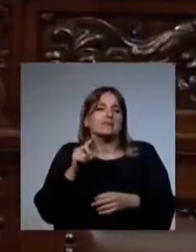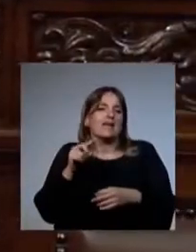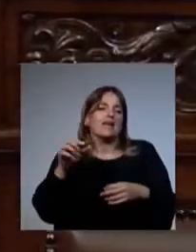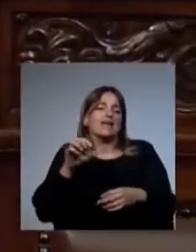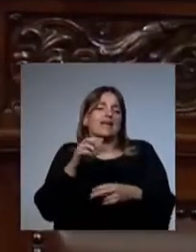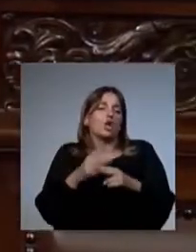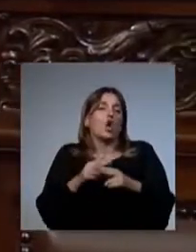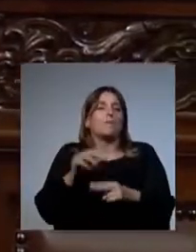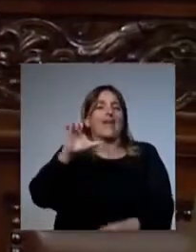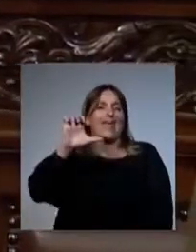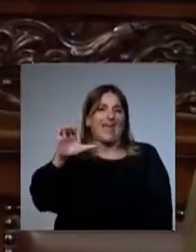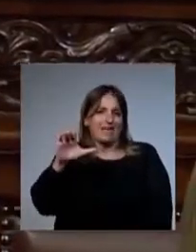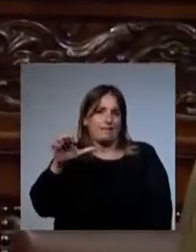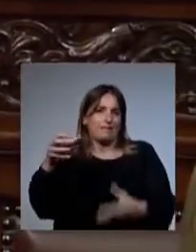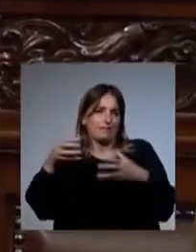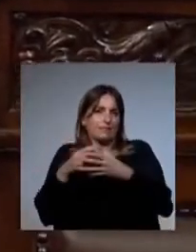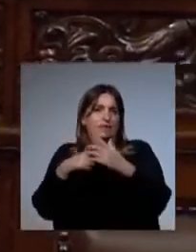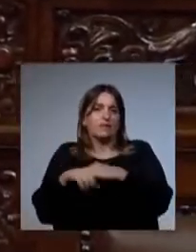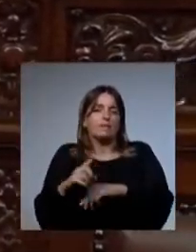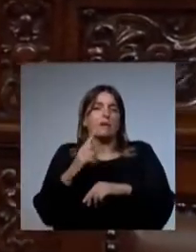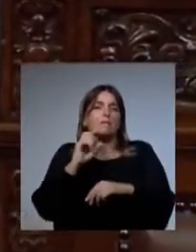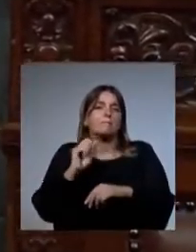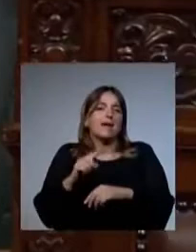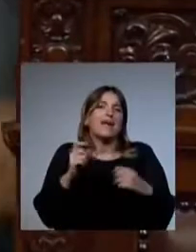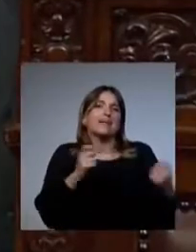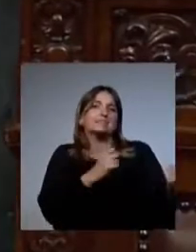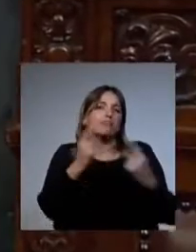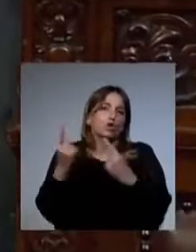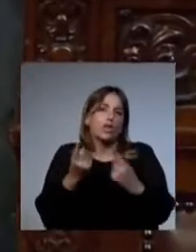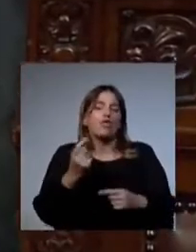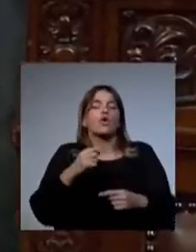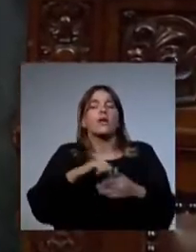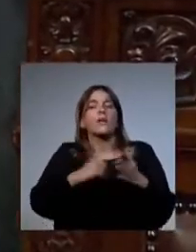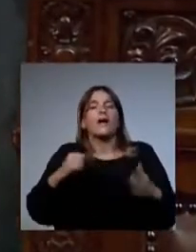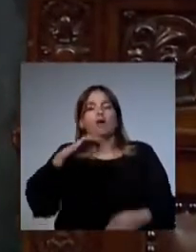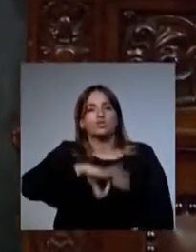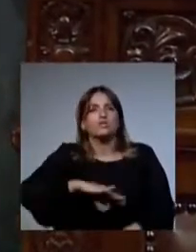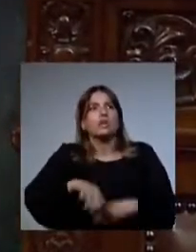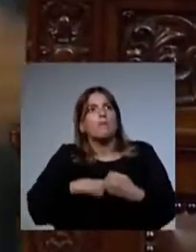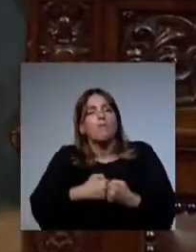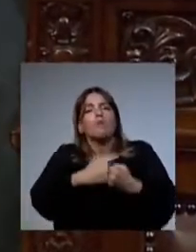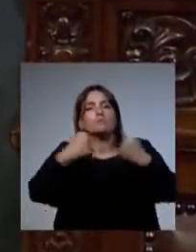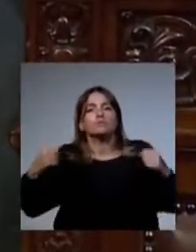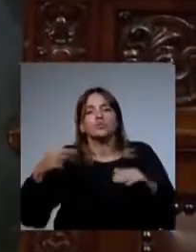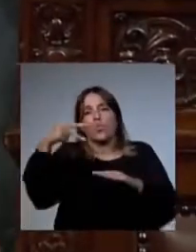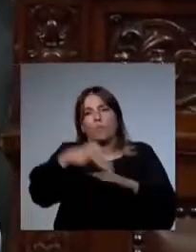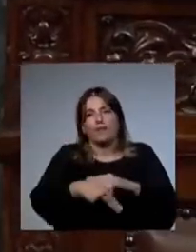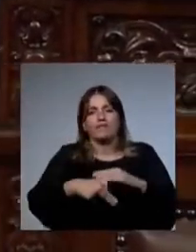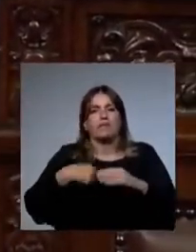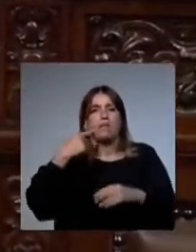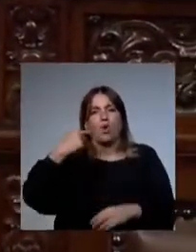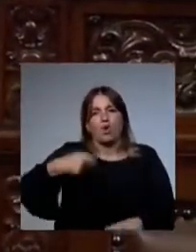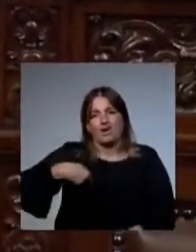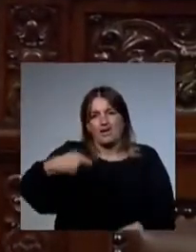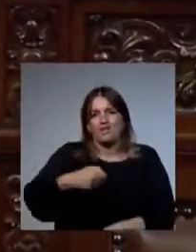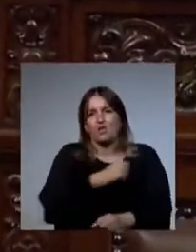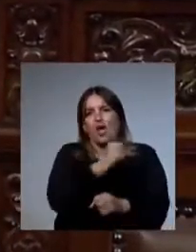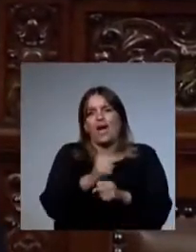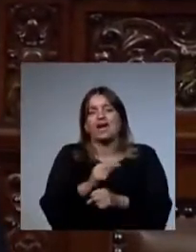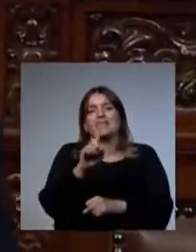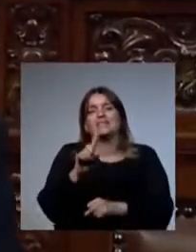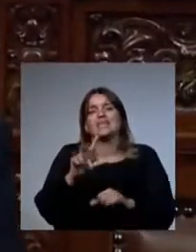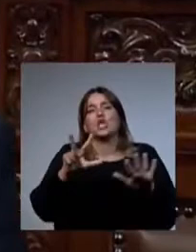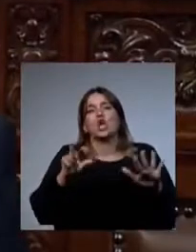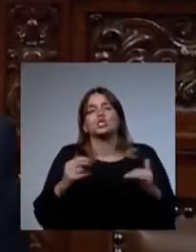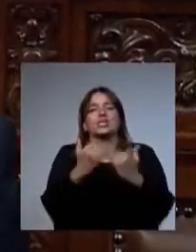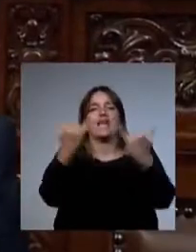tomaron medidas especiales para exportadores y el Banco Central autorizó extender el plazo de vencimiento de los créditos por hasta 180 días.